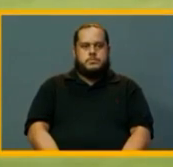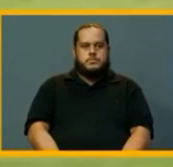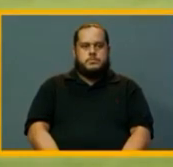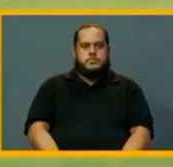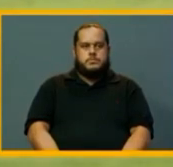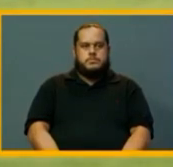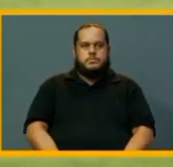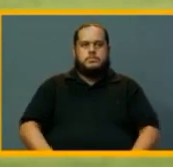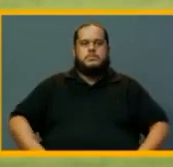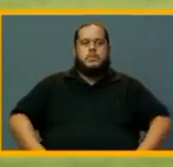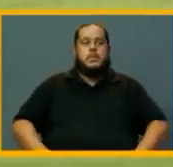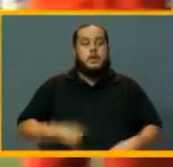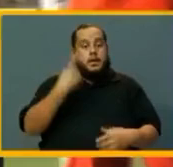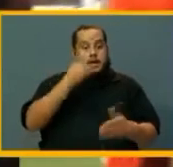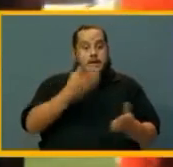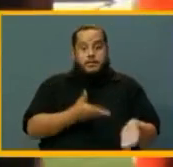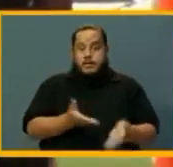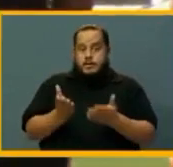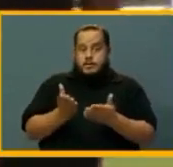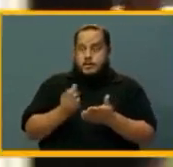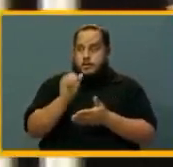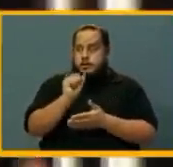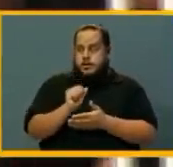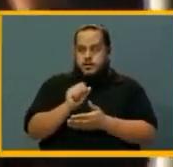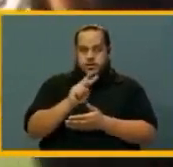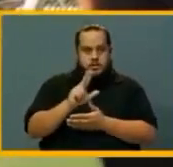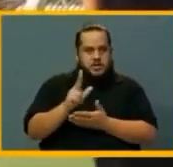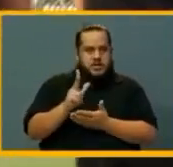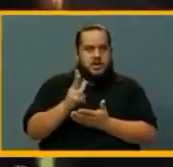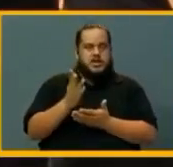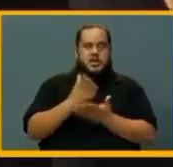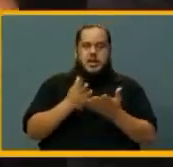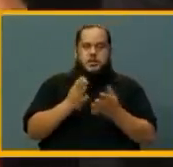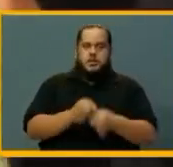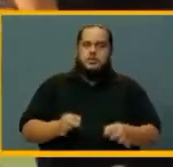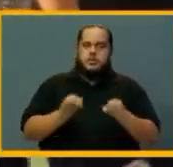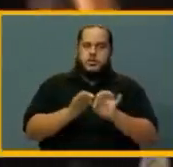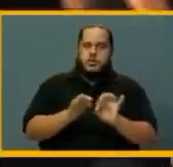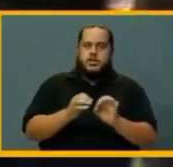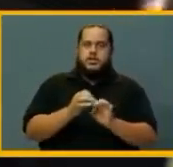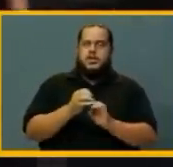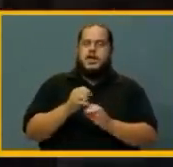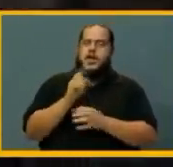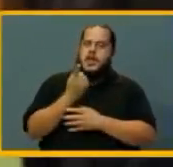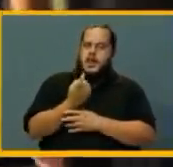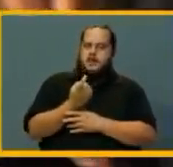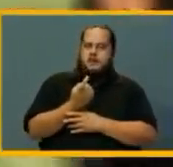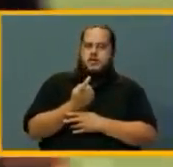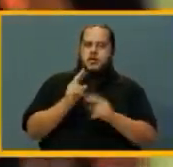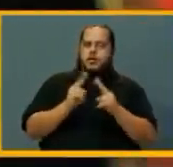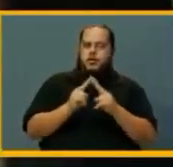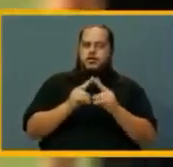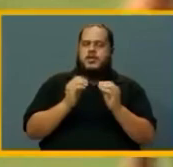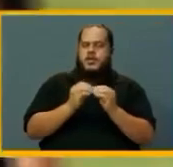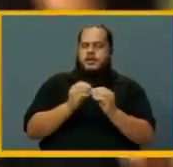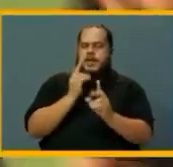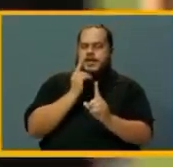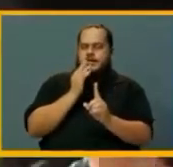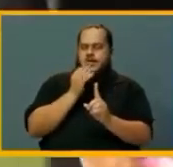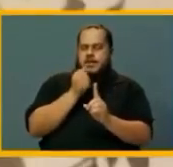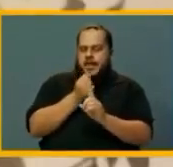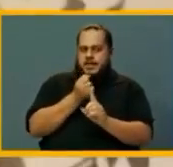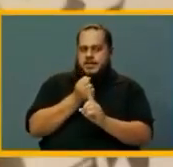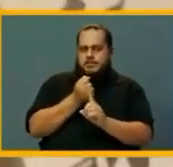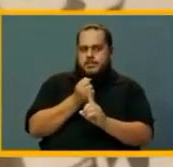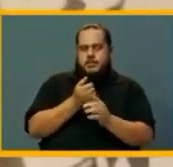Sí, para llevarlo ahí a las industrias, que es tan importante, pienso que le faltó conocerse más a sí mismo, conocerse